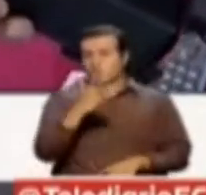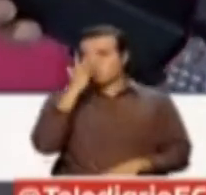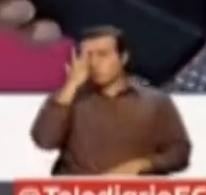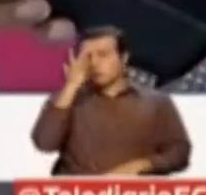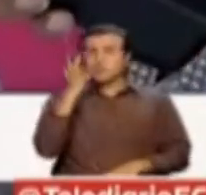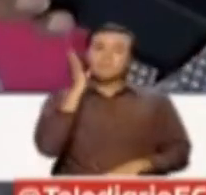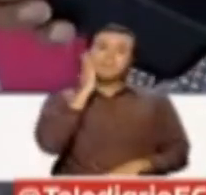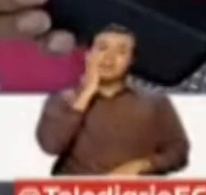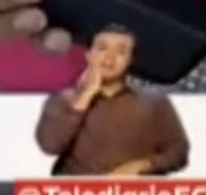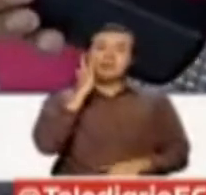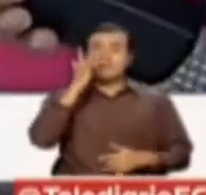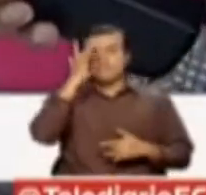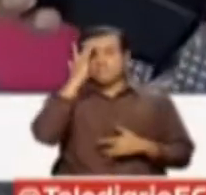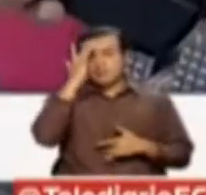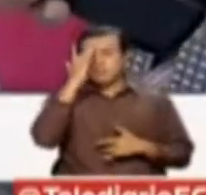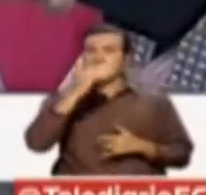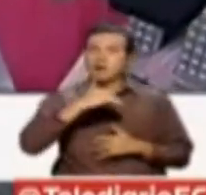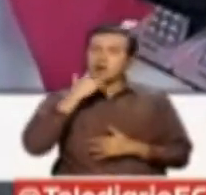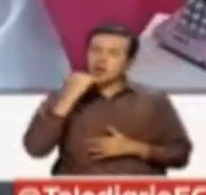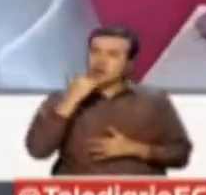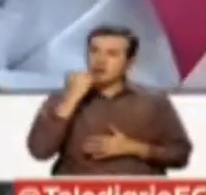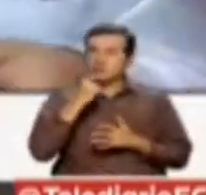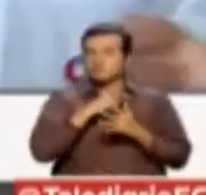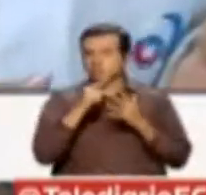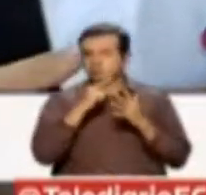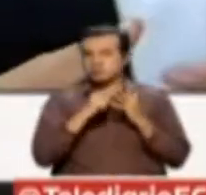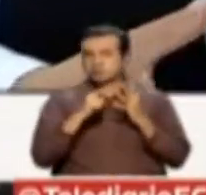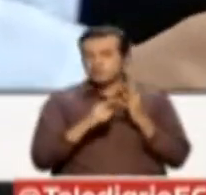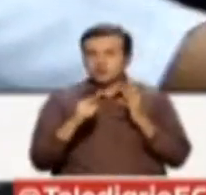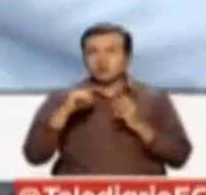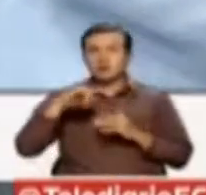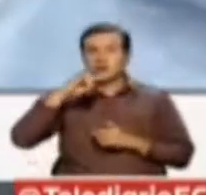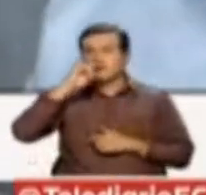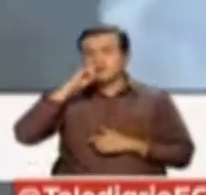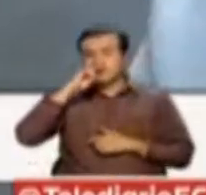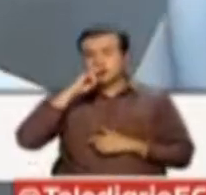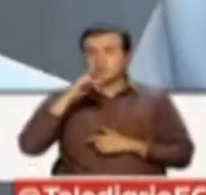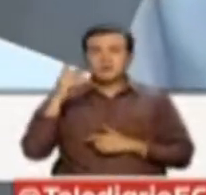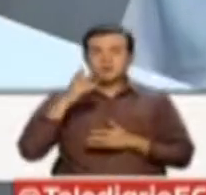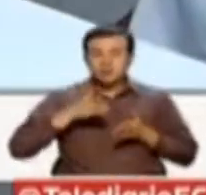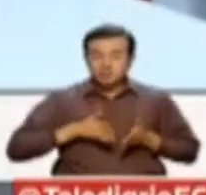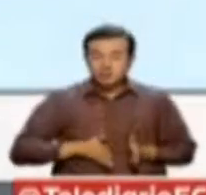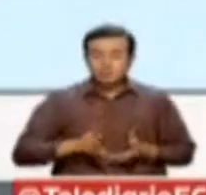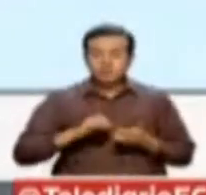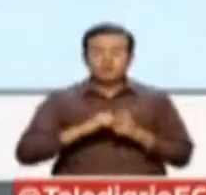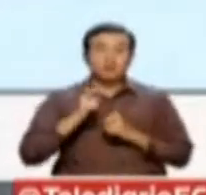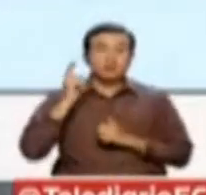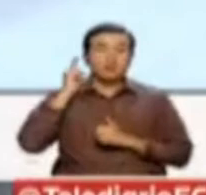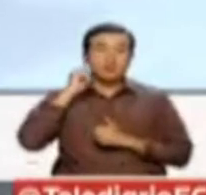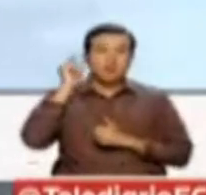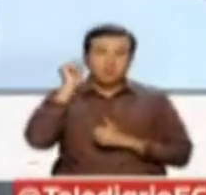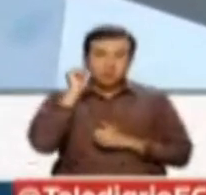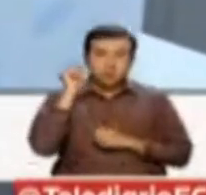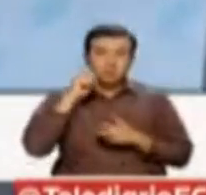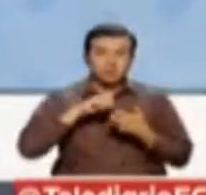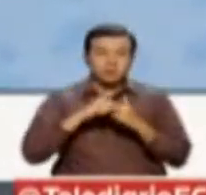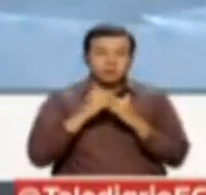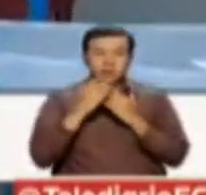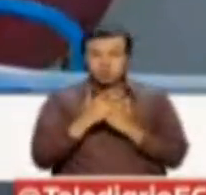madre tuvo una enfermedad rubio lacito megal o virus y el niño nacer con un deterioro auditivo puede también